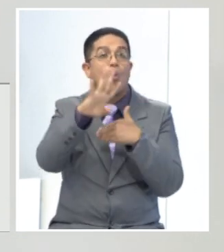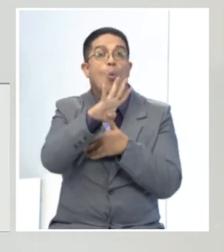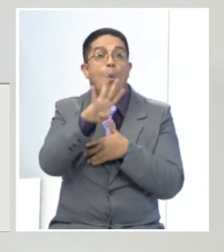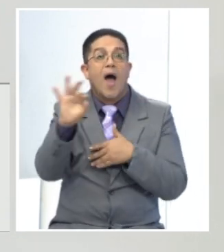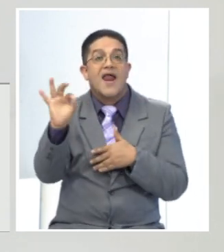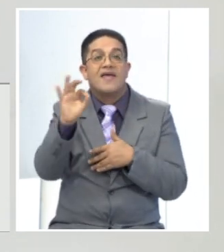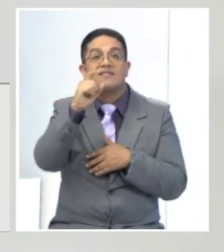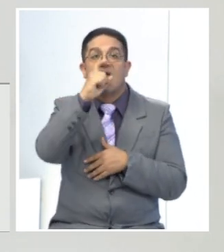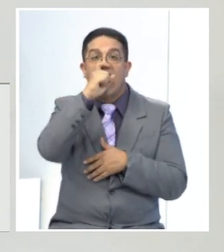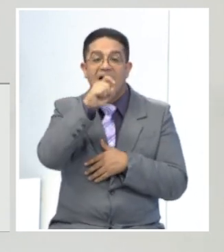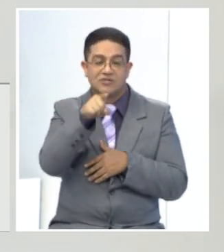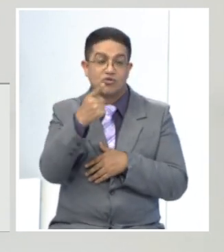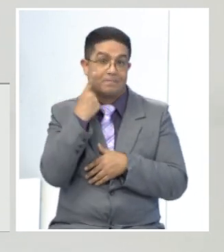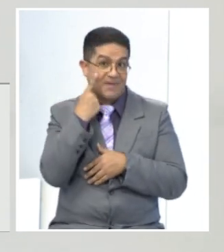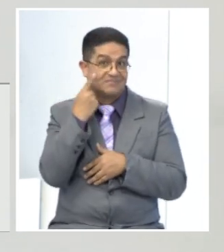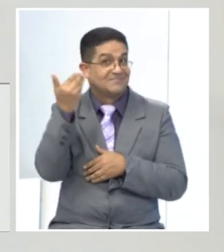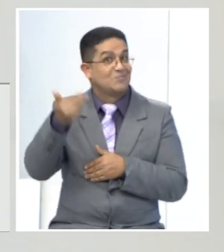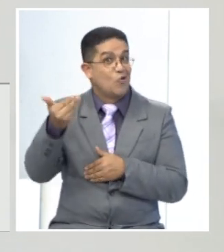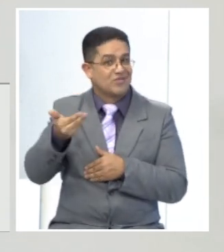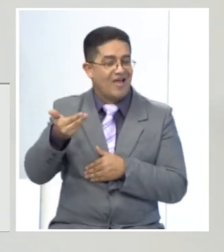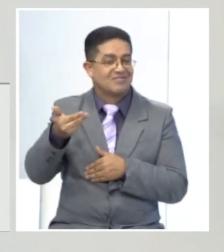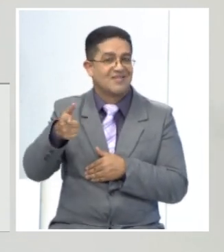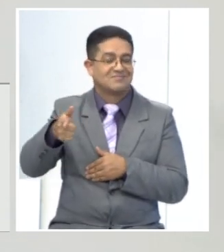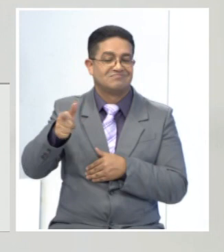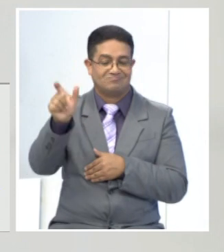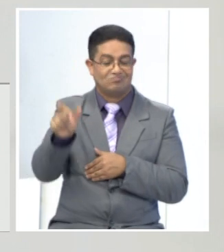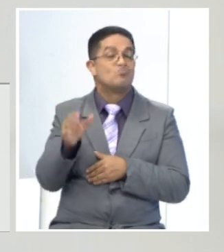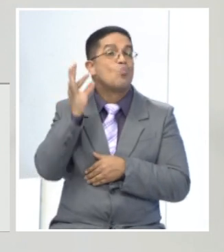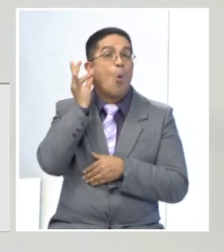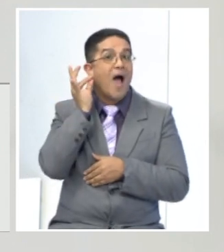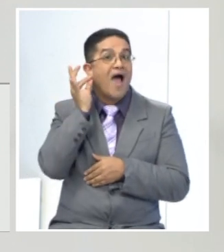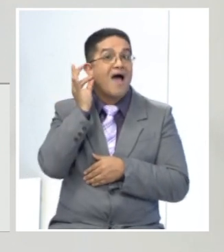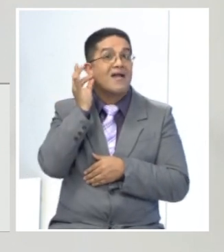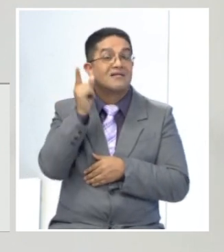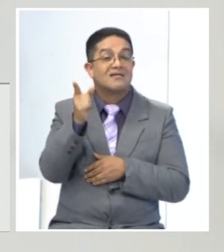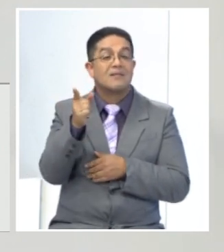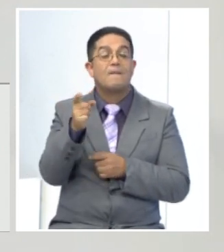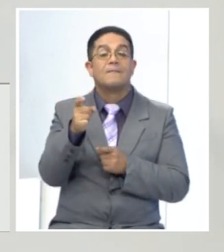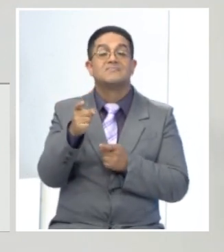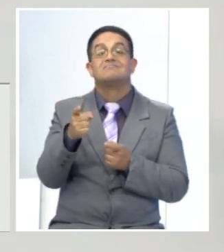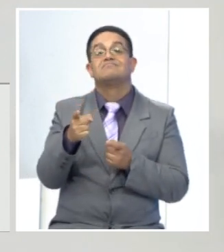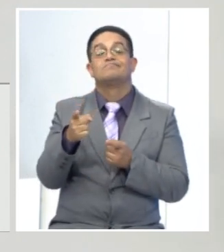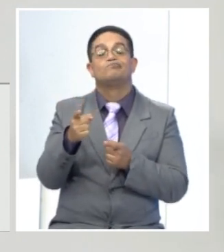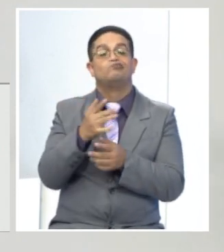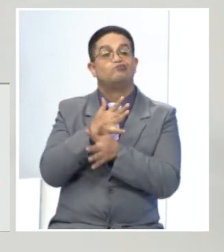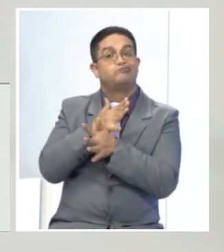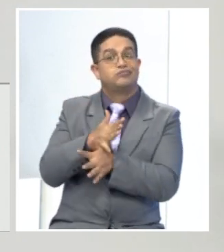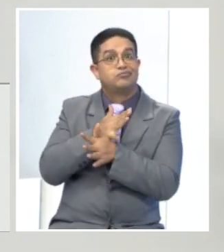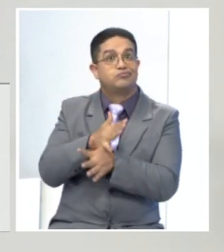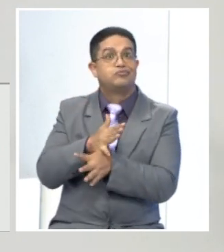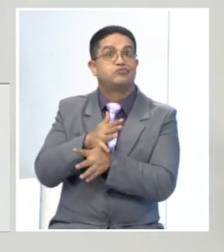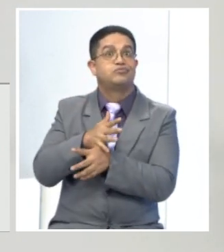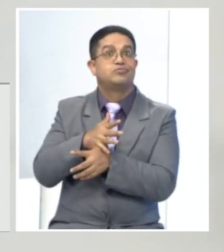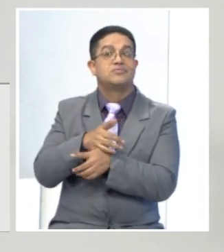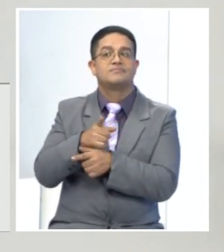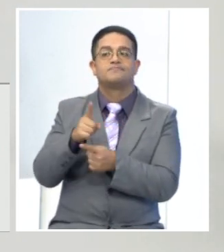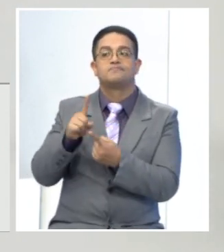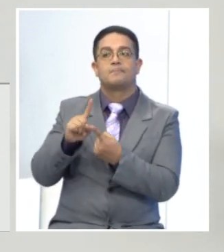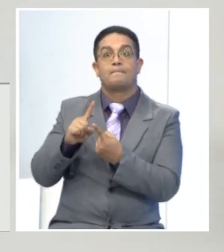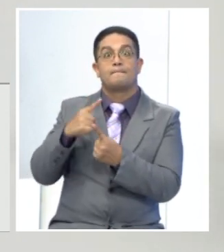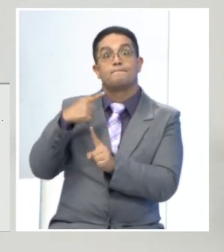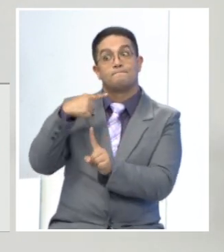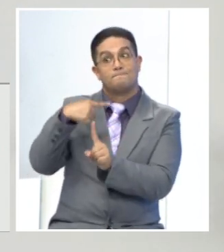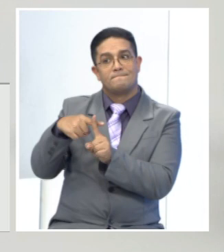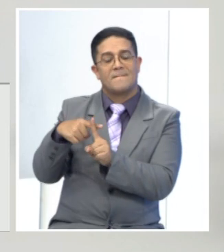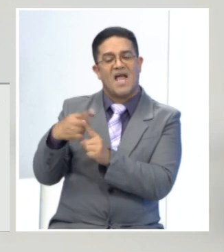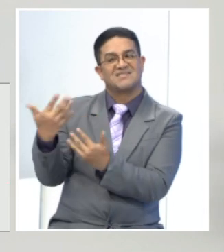lo importante que son las edades, sobre todo la edad femenina. La búsqueda del embarazo a través del asesoramiento de un